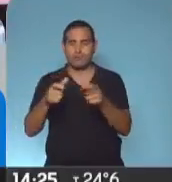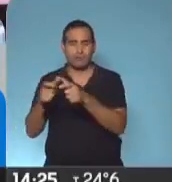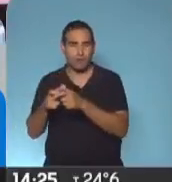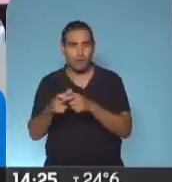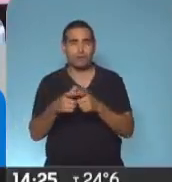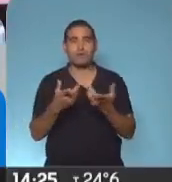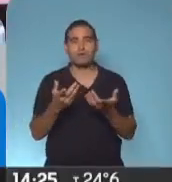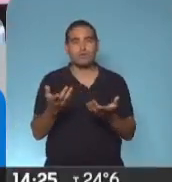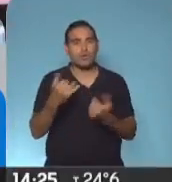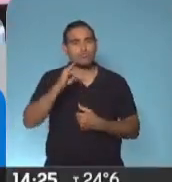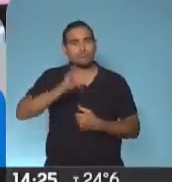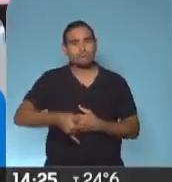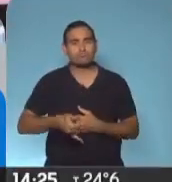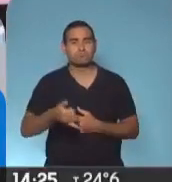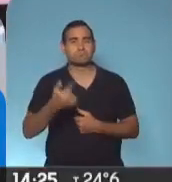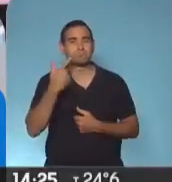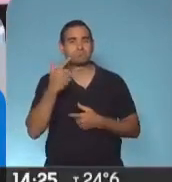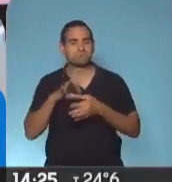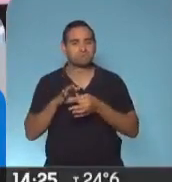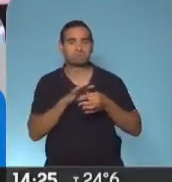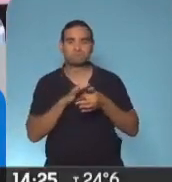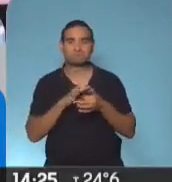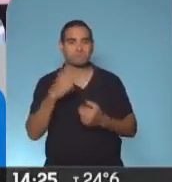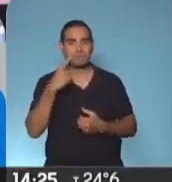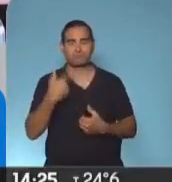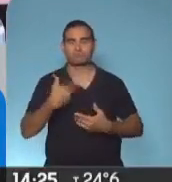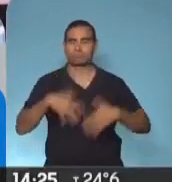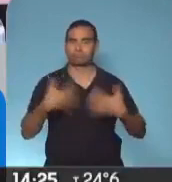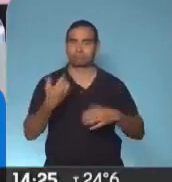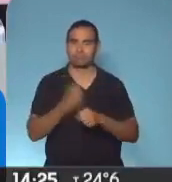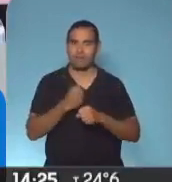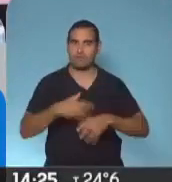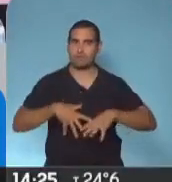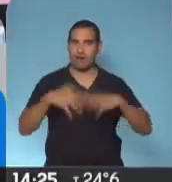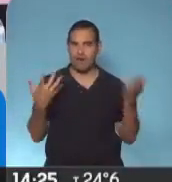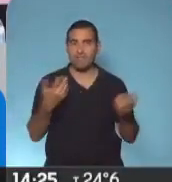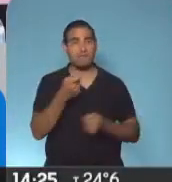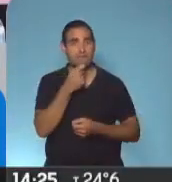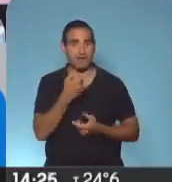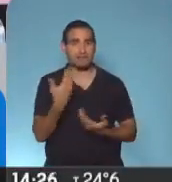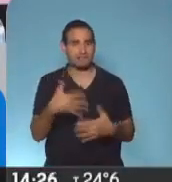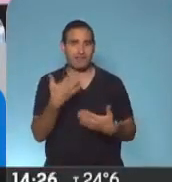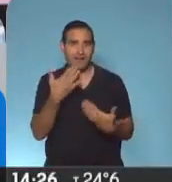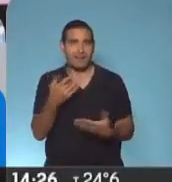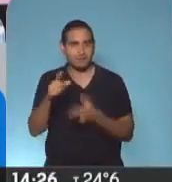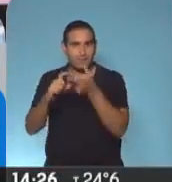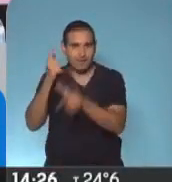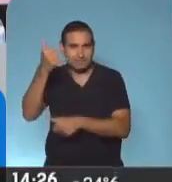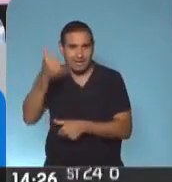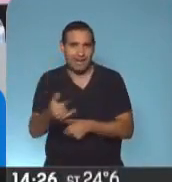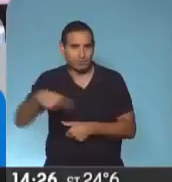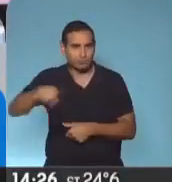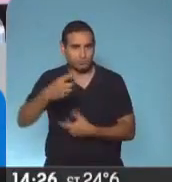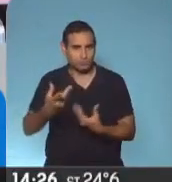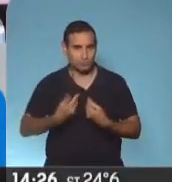pusieron a sus productoras, y hicieron que esto, que es absolutamente enorme, sea mucho más sencillo gracias a la experiencia y a la generosidad de todos